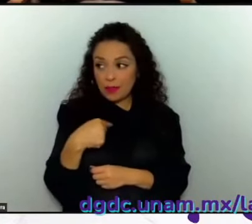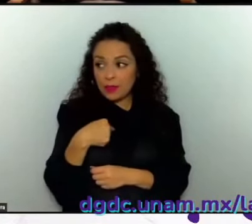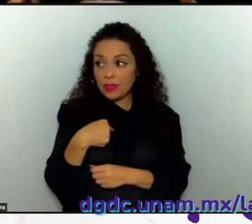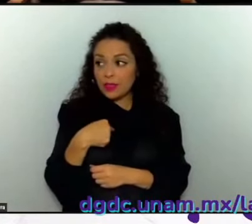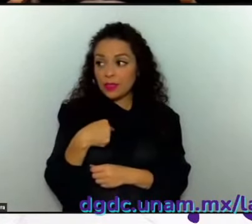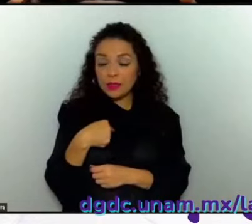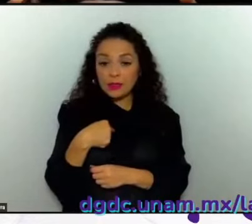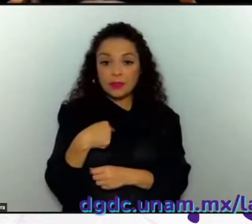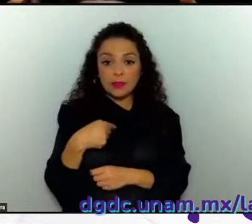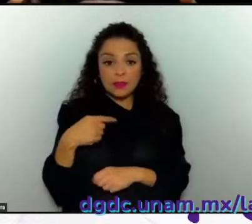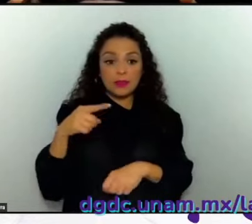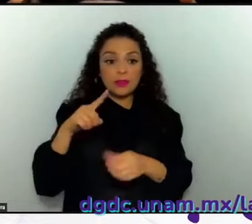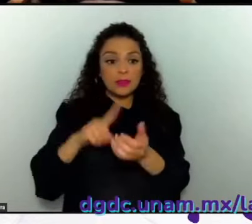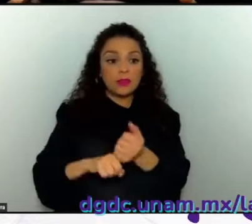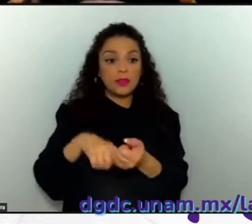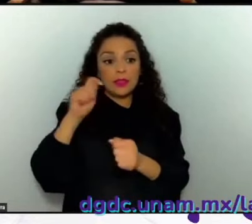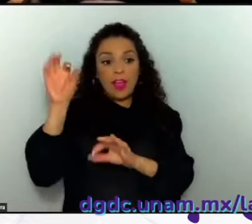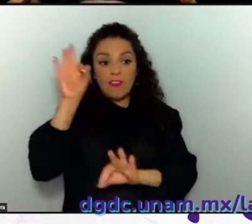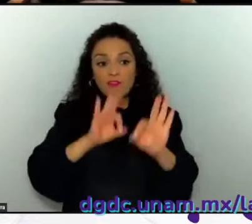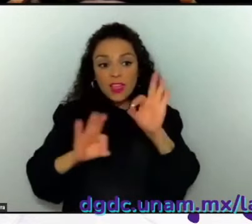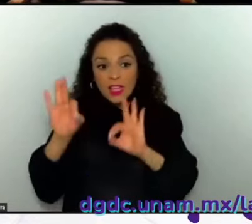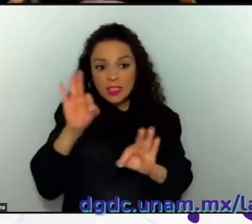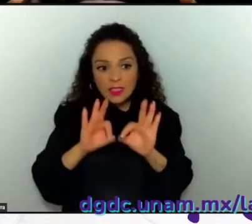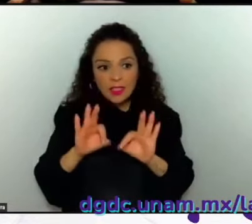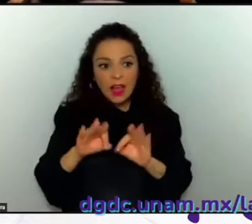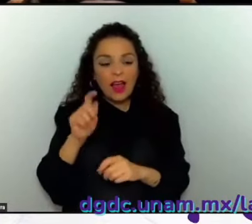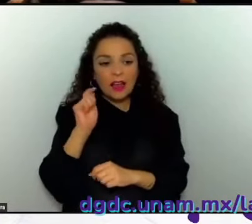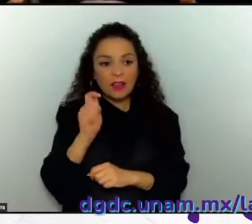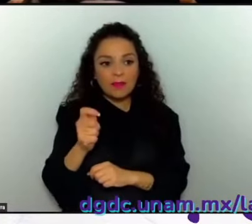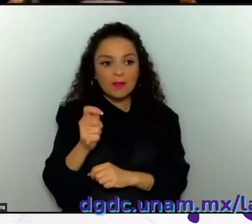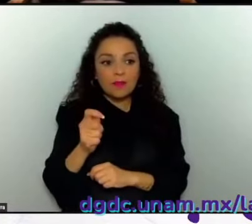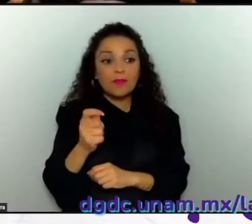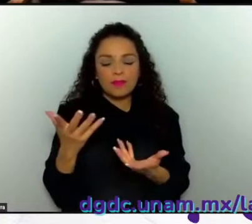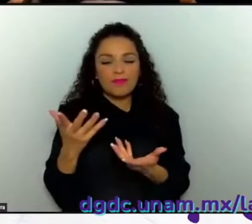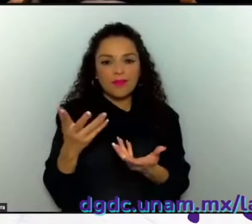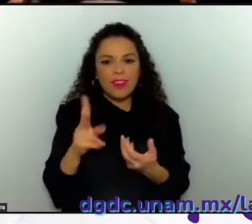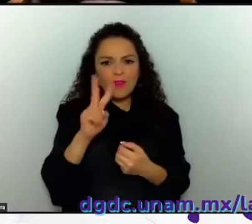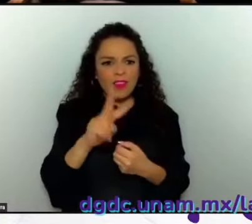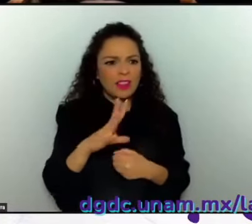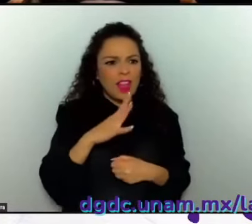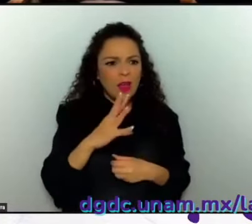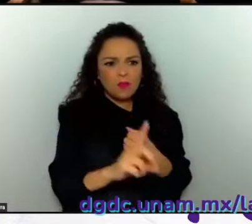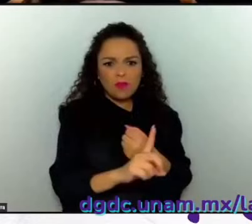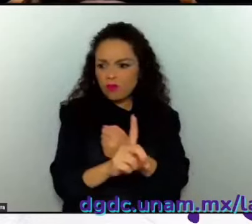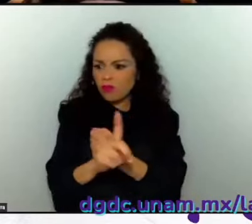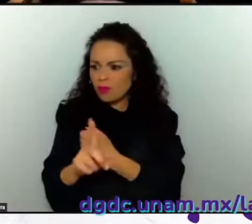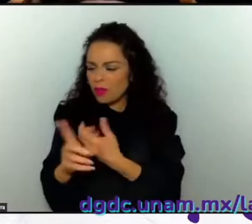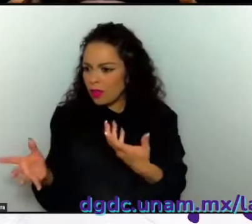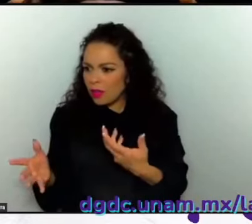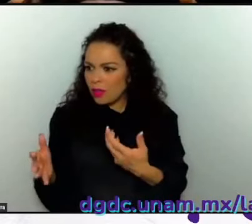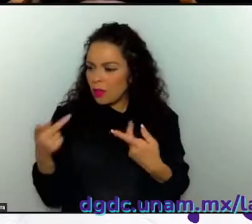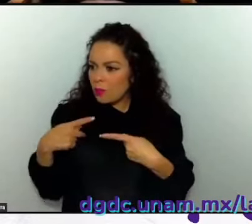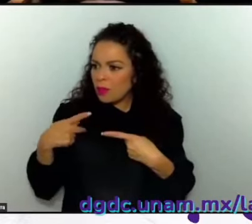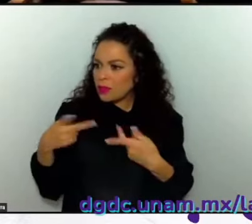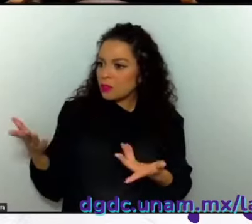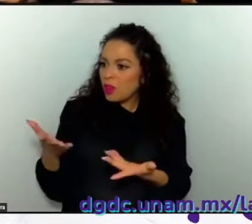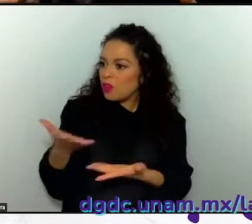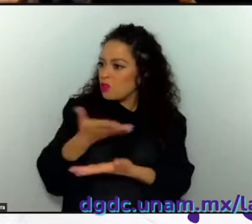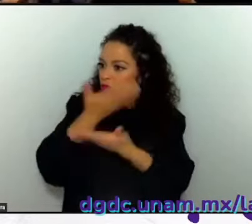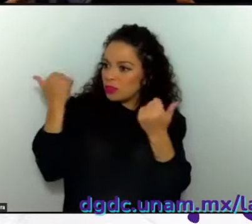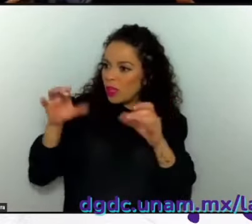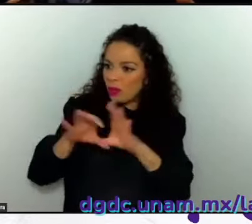me acercó mucho a la física es darme cuenta de que estás tratando con problemas que están sin resolver, que nadie sabía la respuesta y